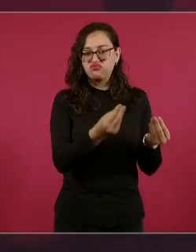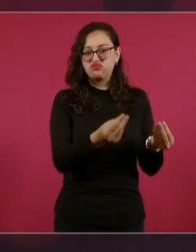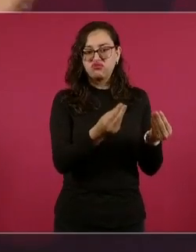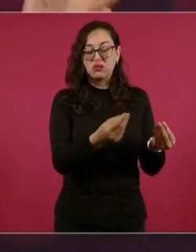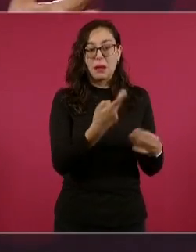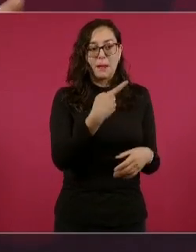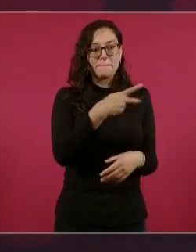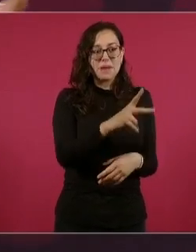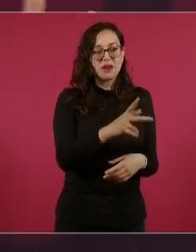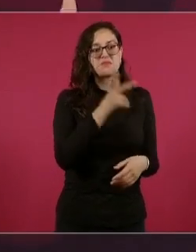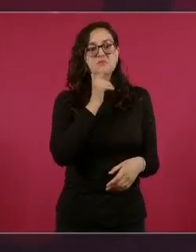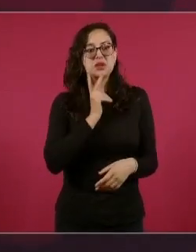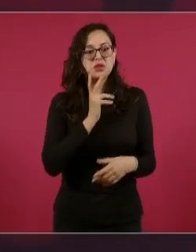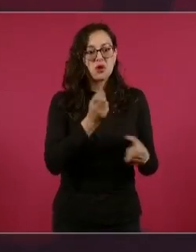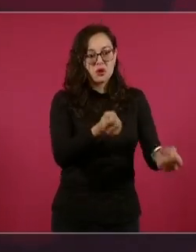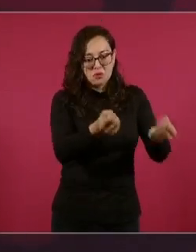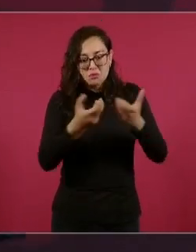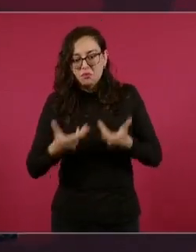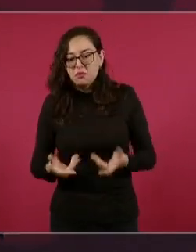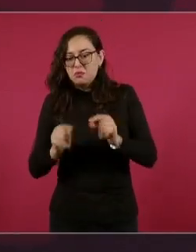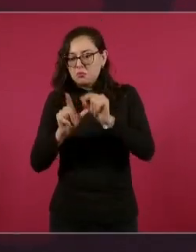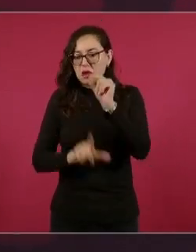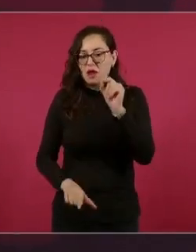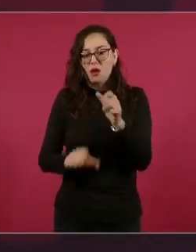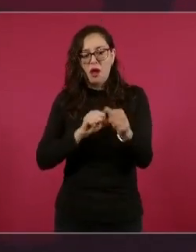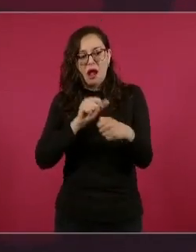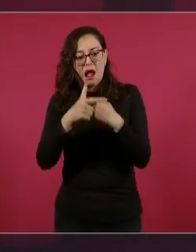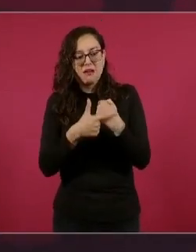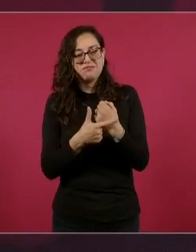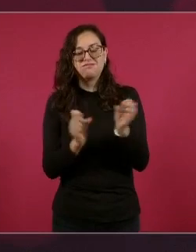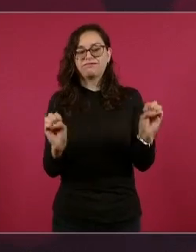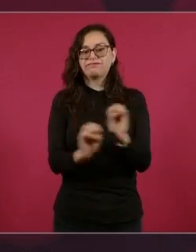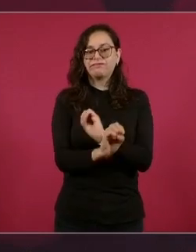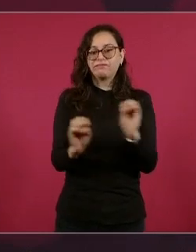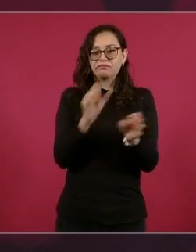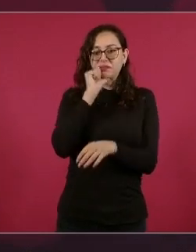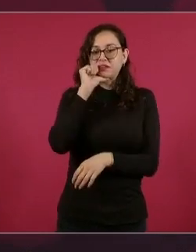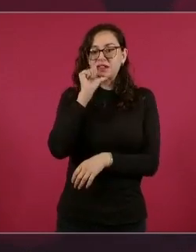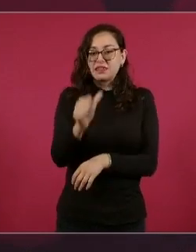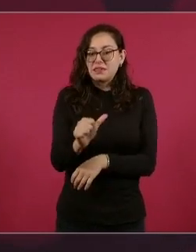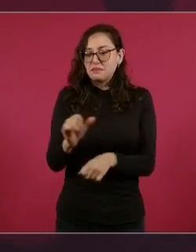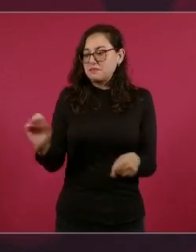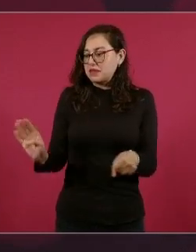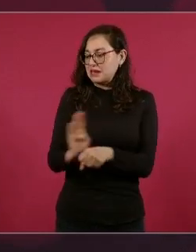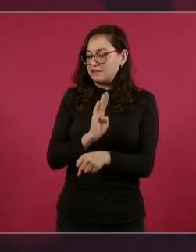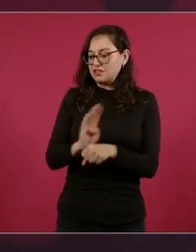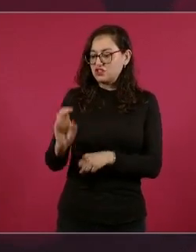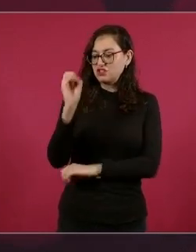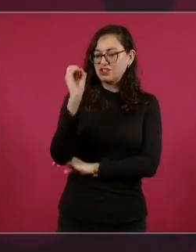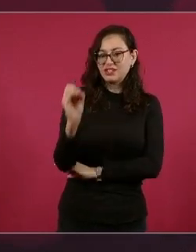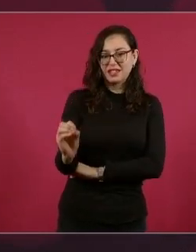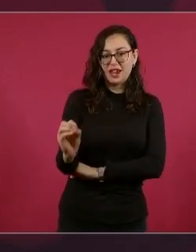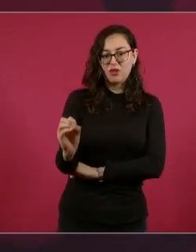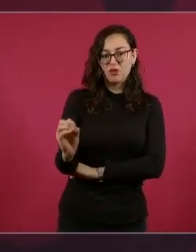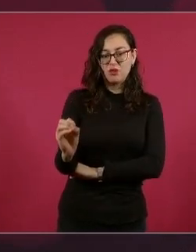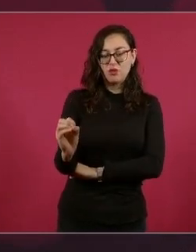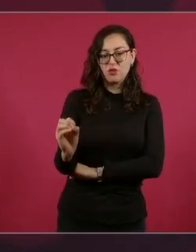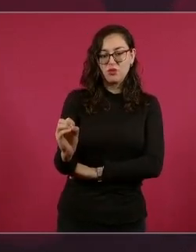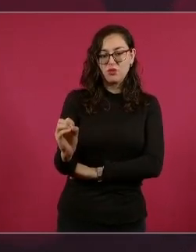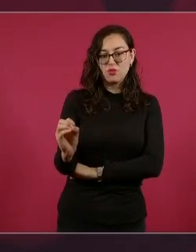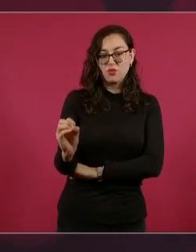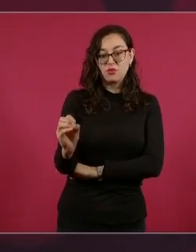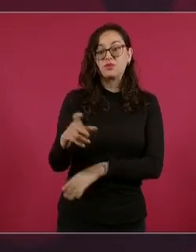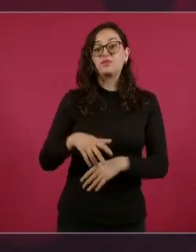sin beneficio alguno para el pueblo de México. Si esa política